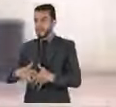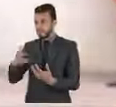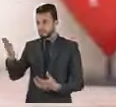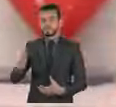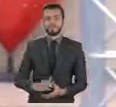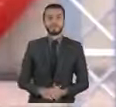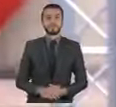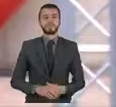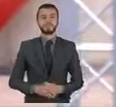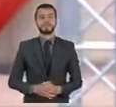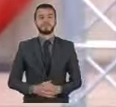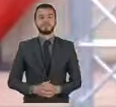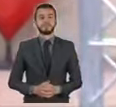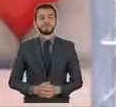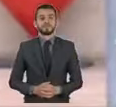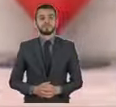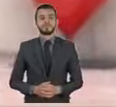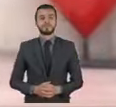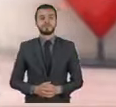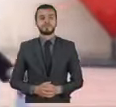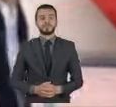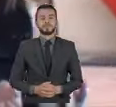Qué pena.